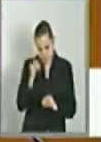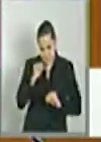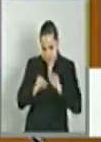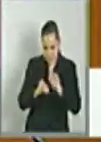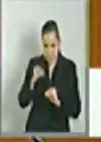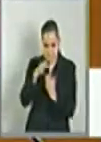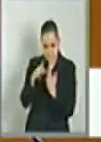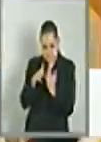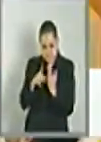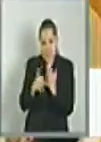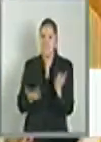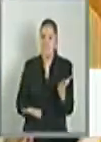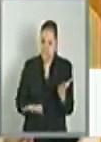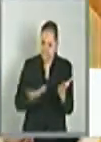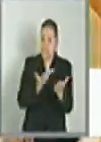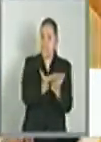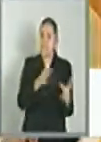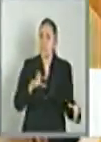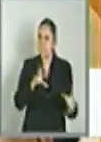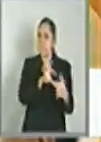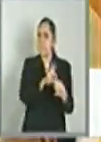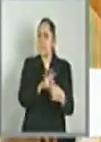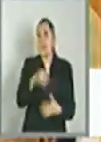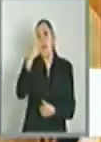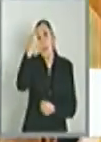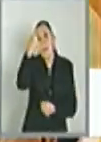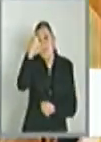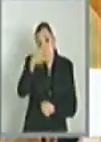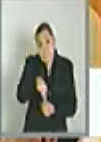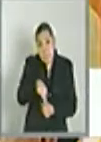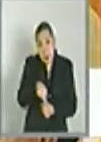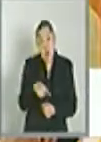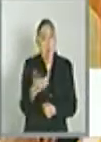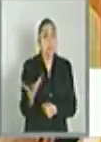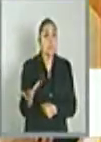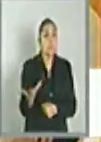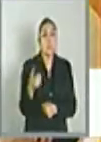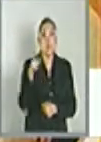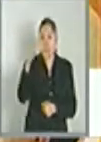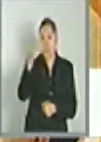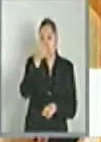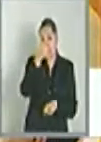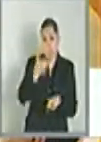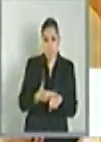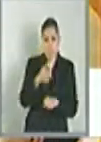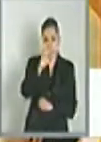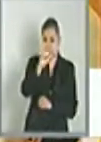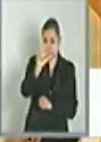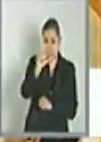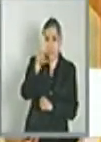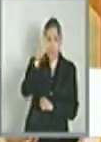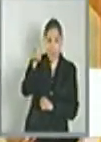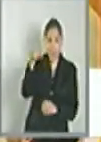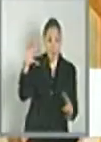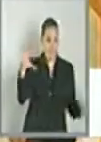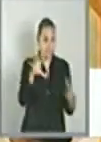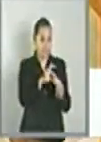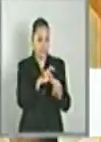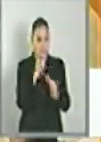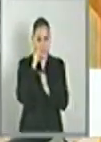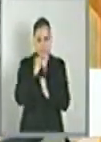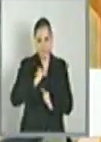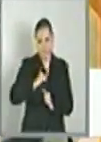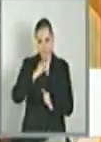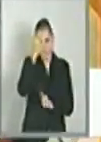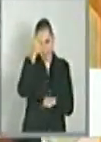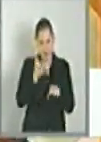estamos completamente de acuerdo para que, en primer lugar, la Secretaría de Salud, a través de la Dirección de Epidemiología, remita